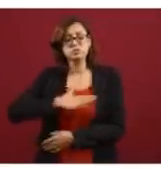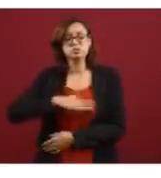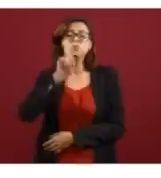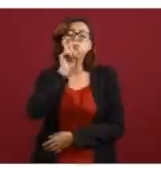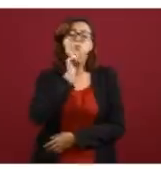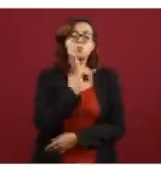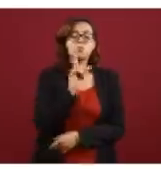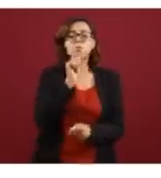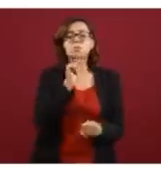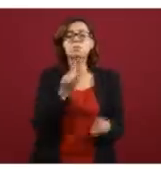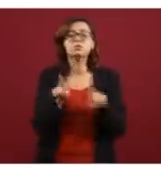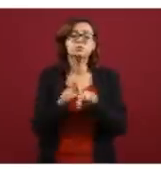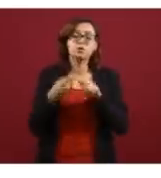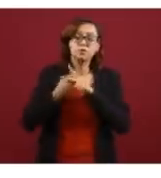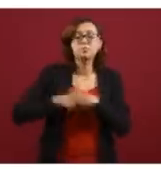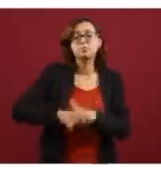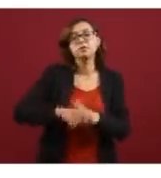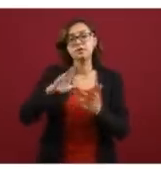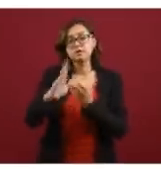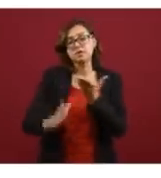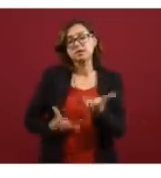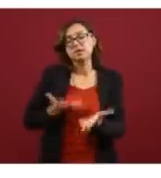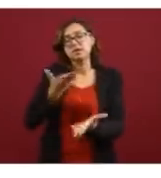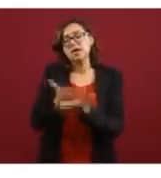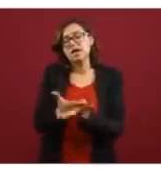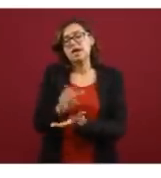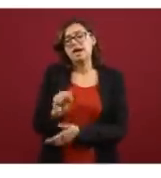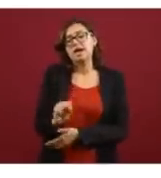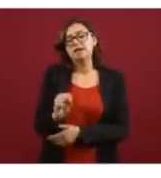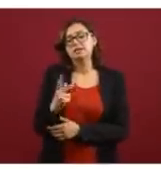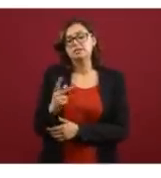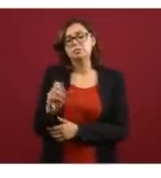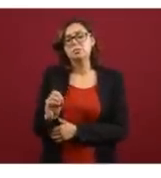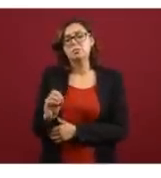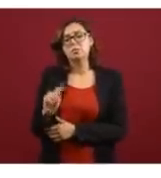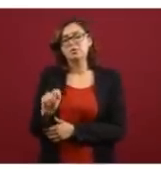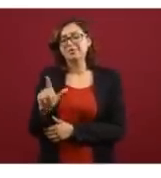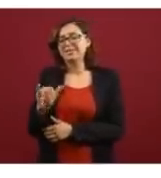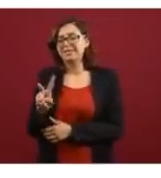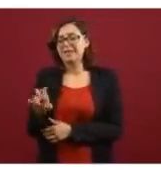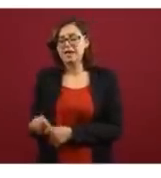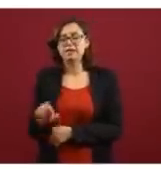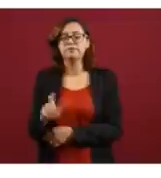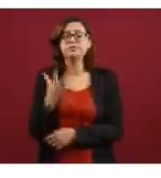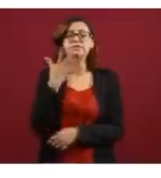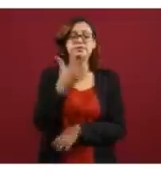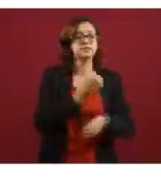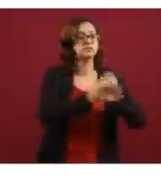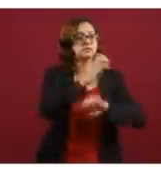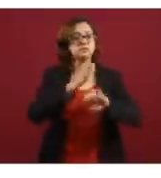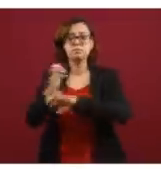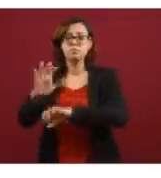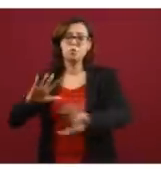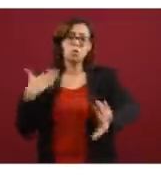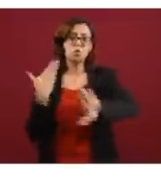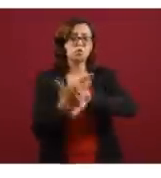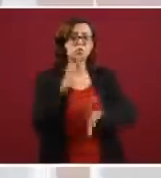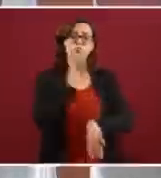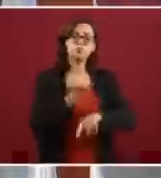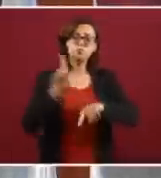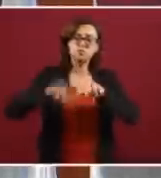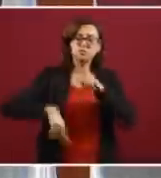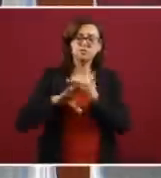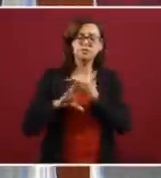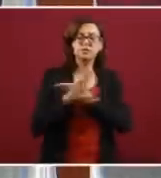se ha instrumentado la iniciativa Spotlight para eliminar la violencia contra las mujeres en 5 municipios, 5 donde se